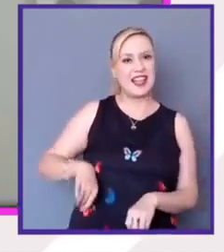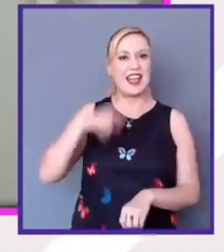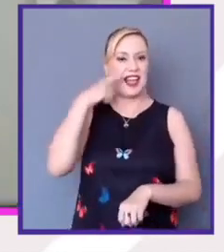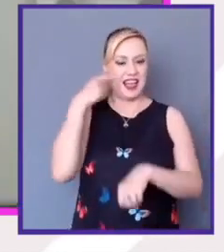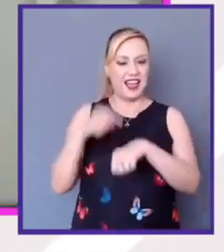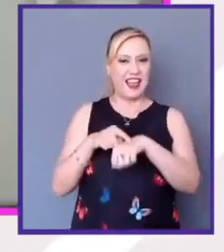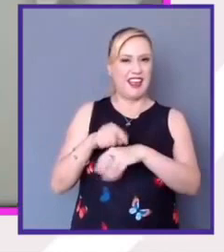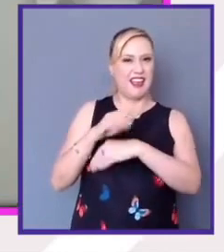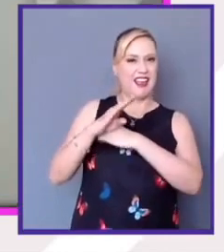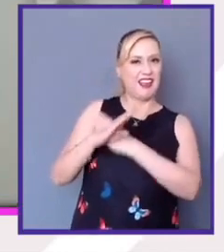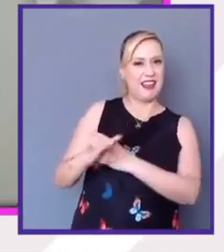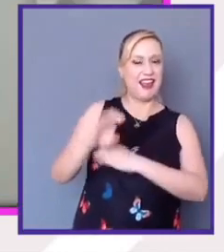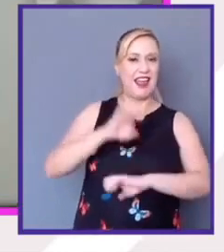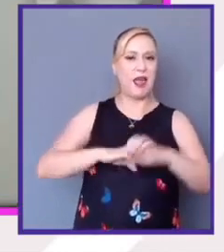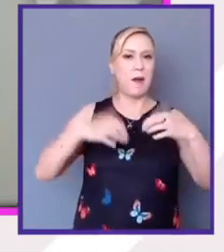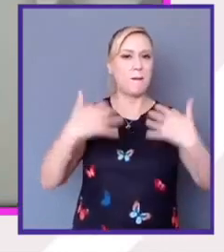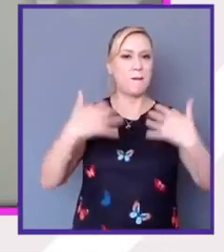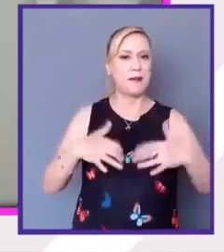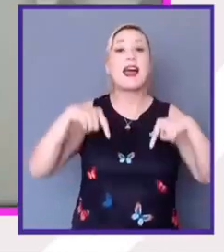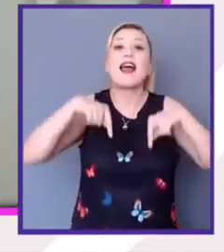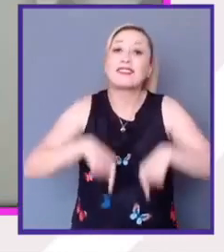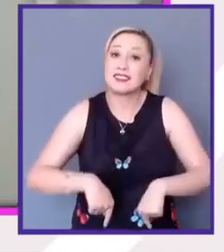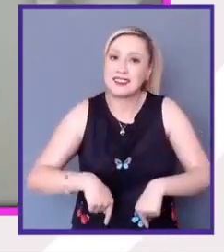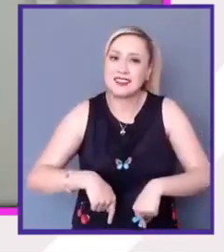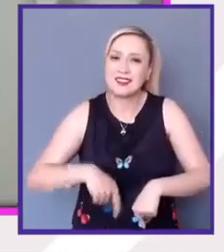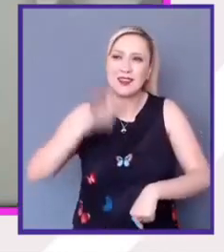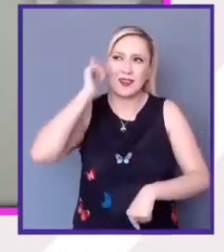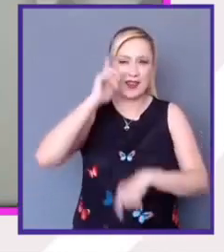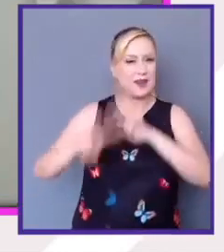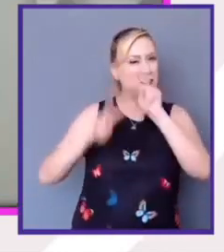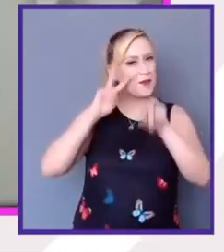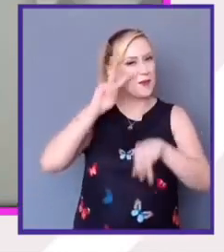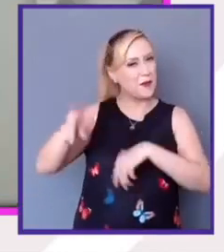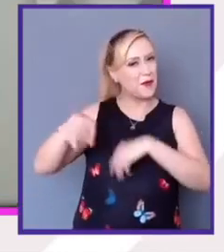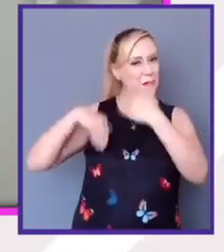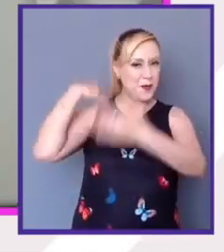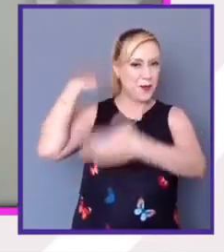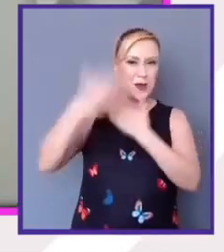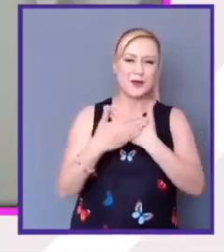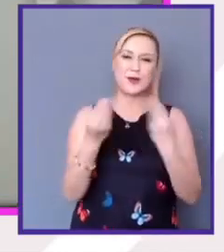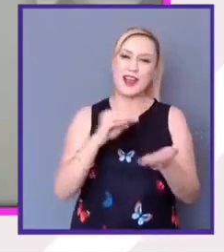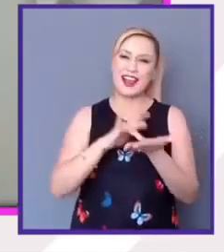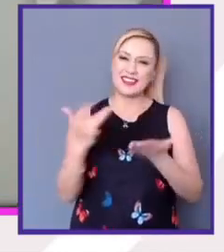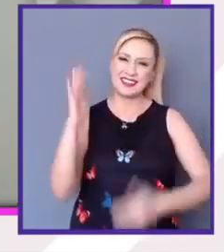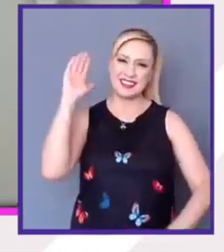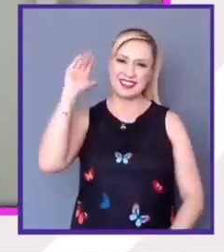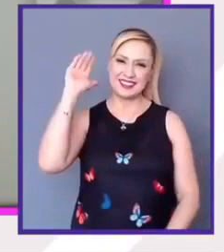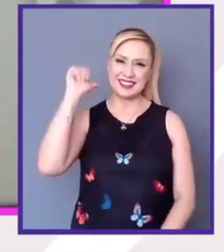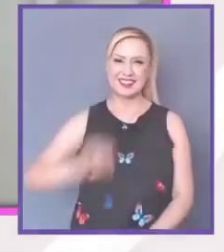Esto fue Espacio Diverso y les esperamos en nuestro próximo programa. Muchas gracias y hasta luego.